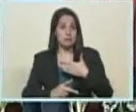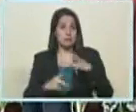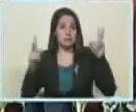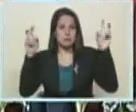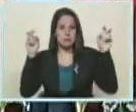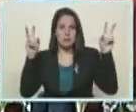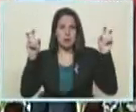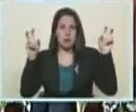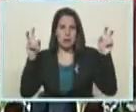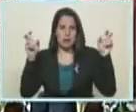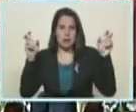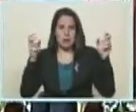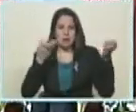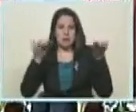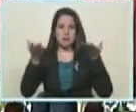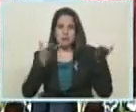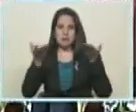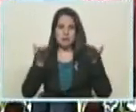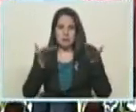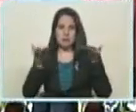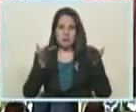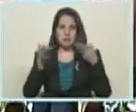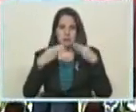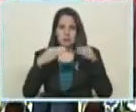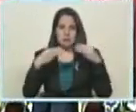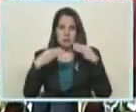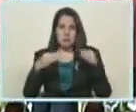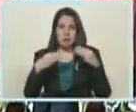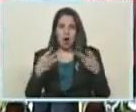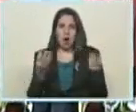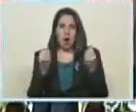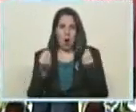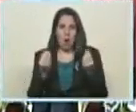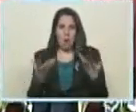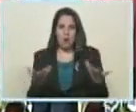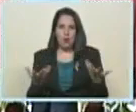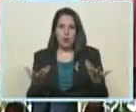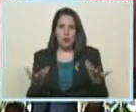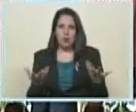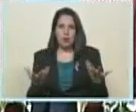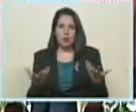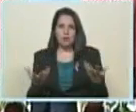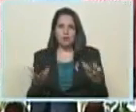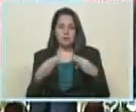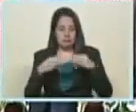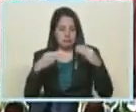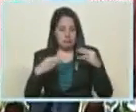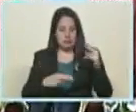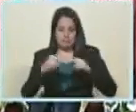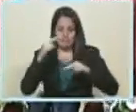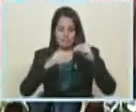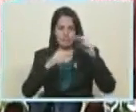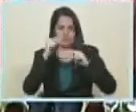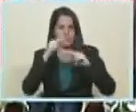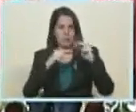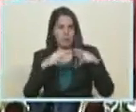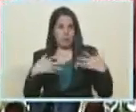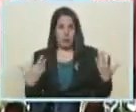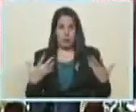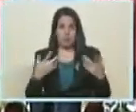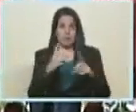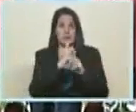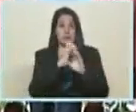temas de servicio público, de los temas de obras públicas, de los temas